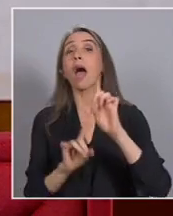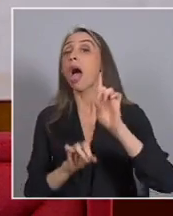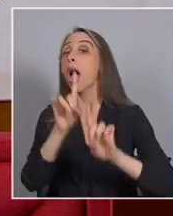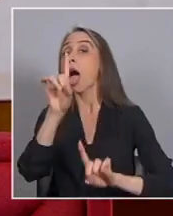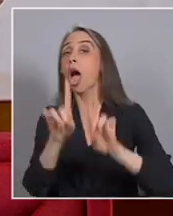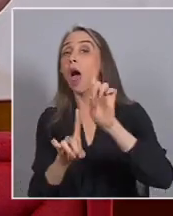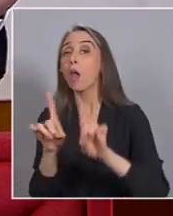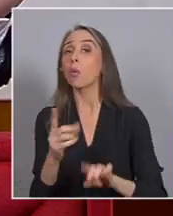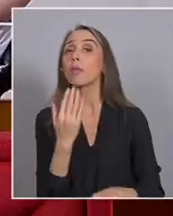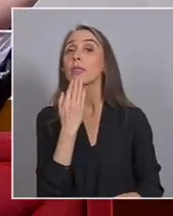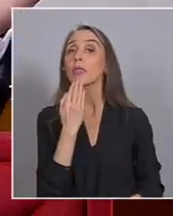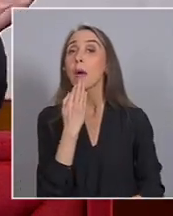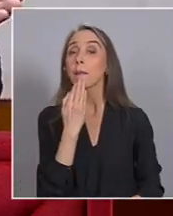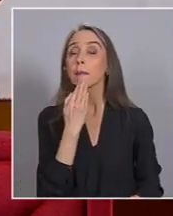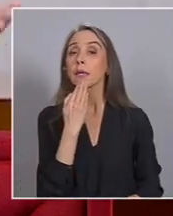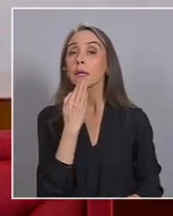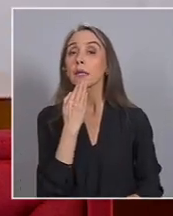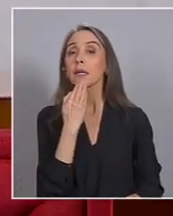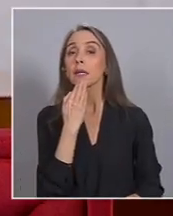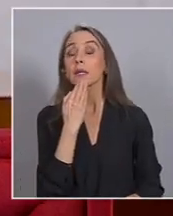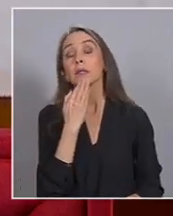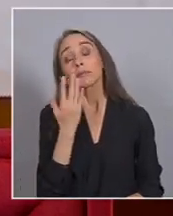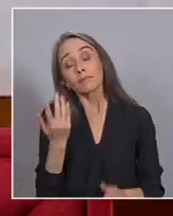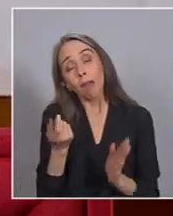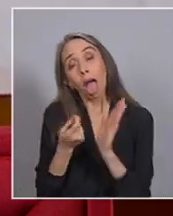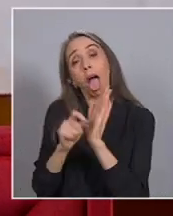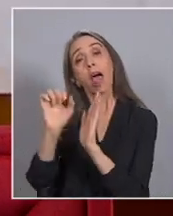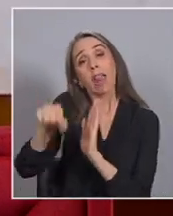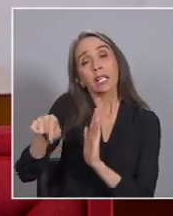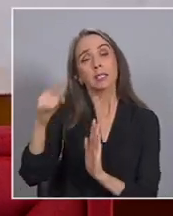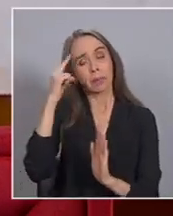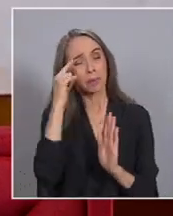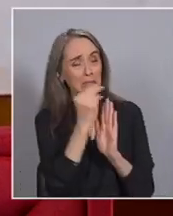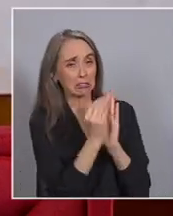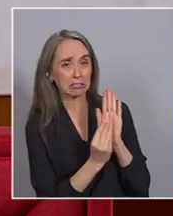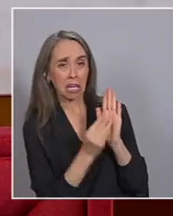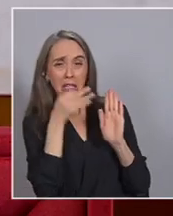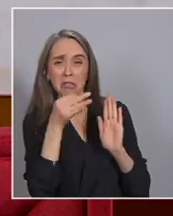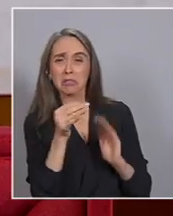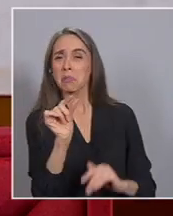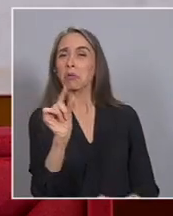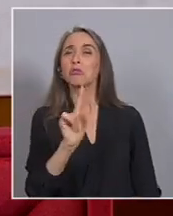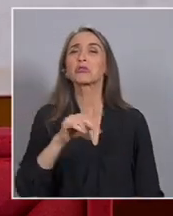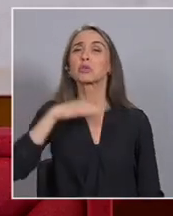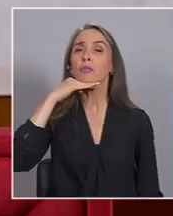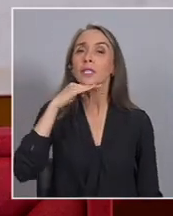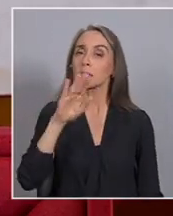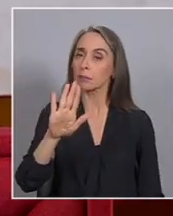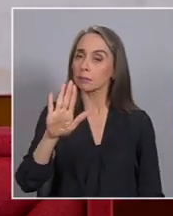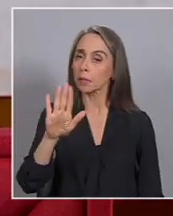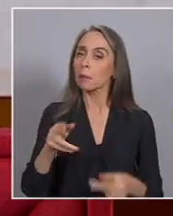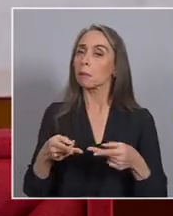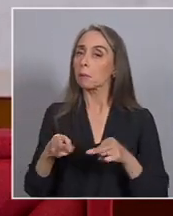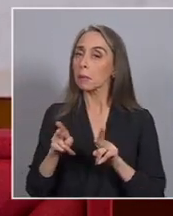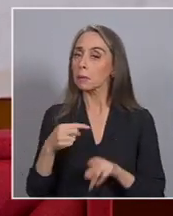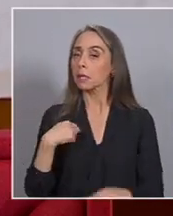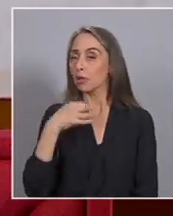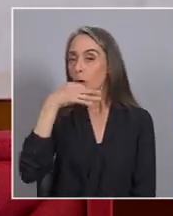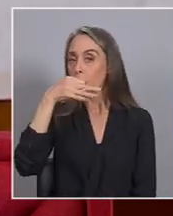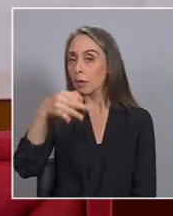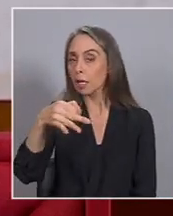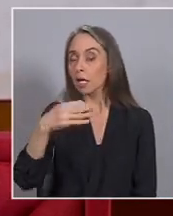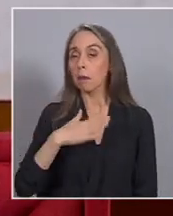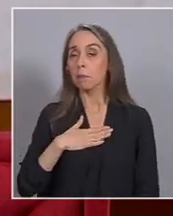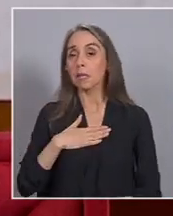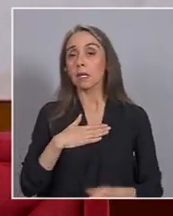también, esto legítimamente podría parecerles insuficiente, pero permítanme decirles desde